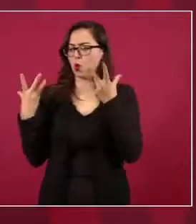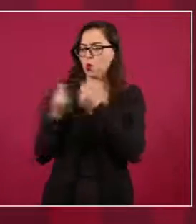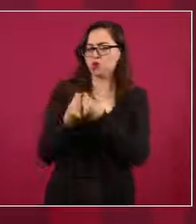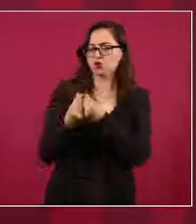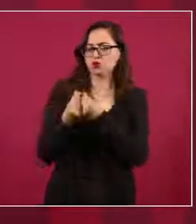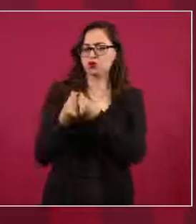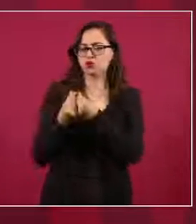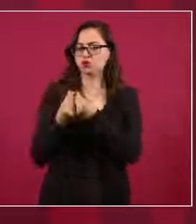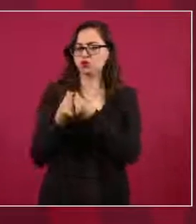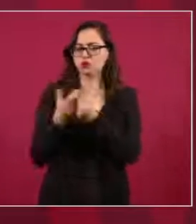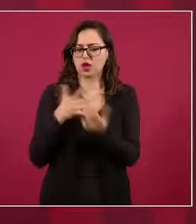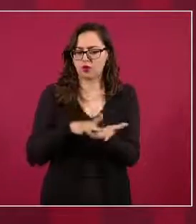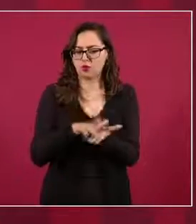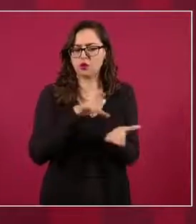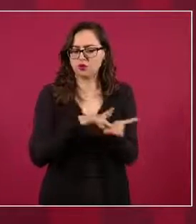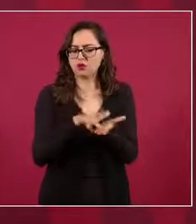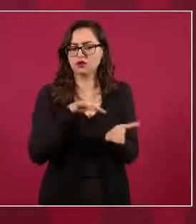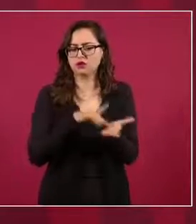quieren.